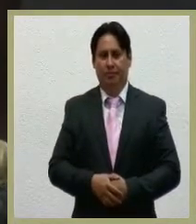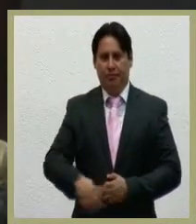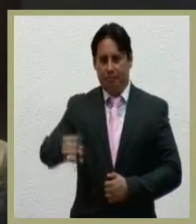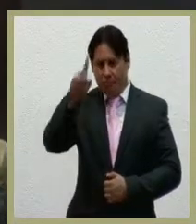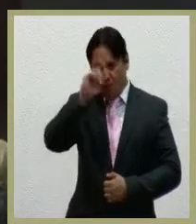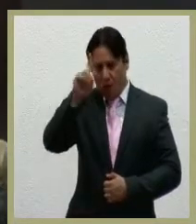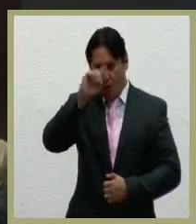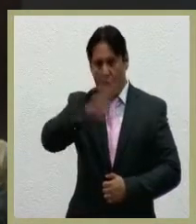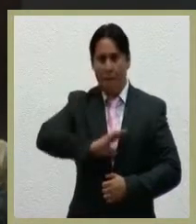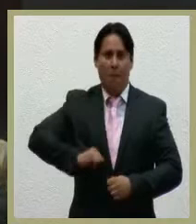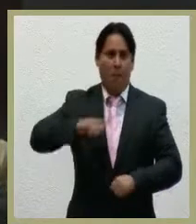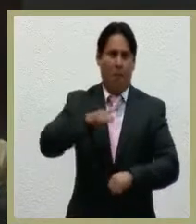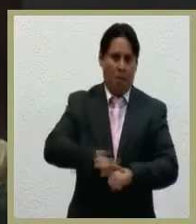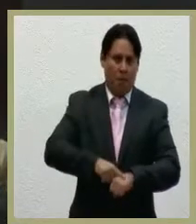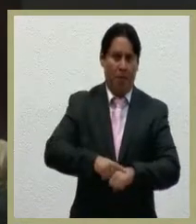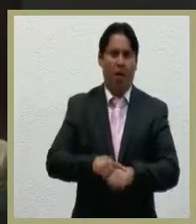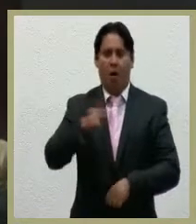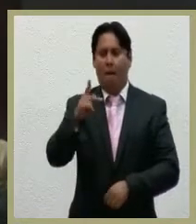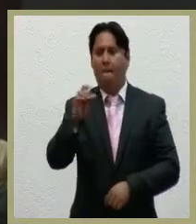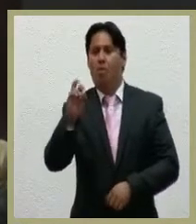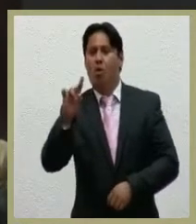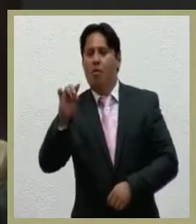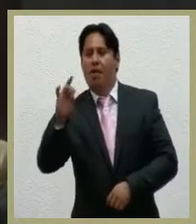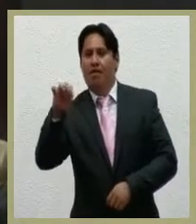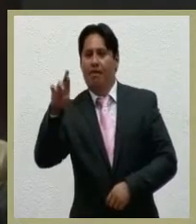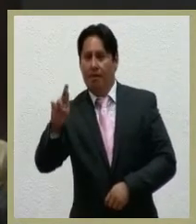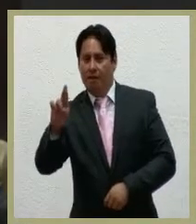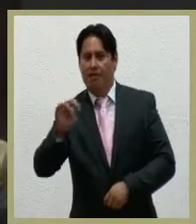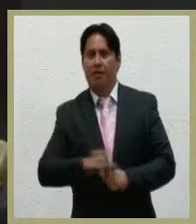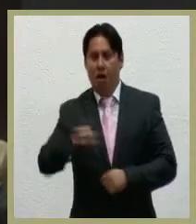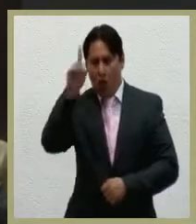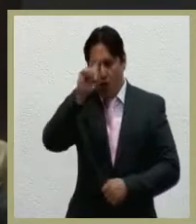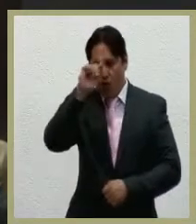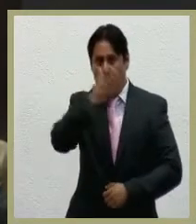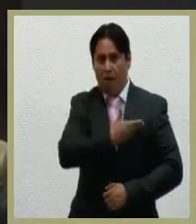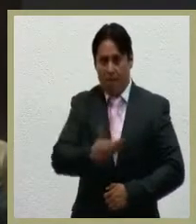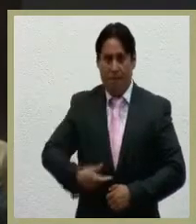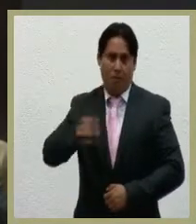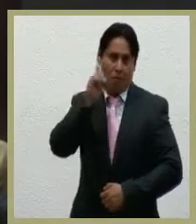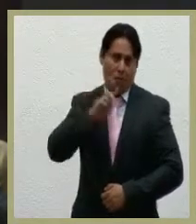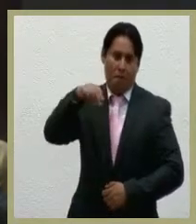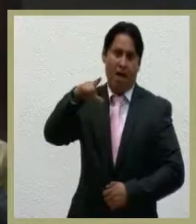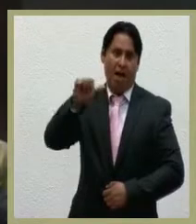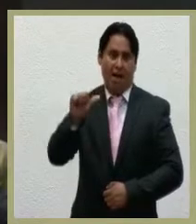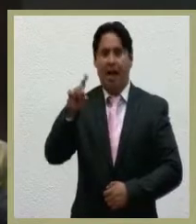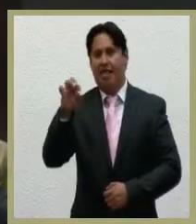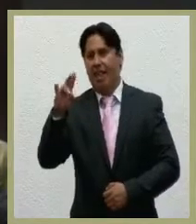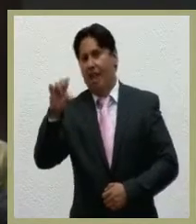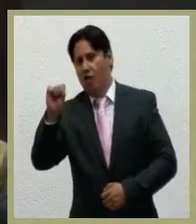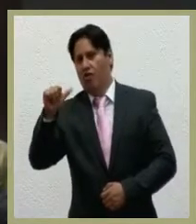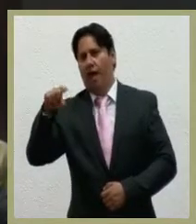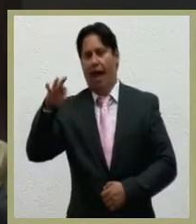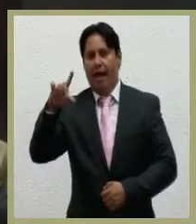Consejo Municipal de El Porvenir, concejal presidenta María de los Ángeles Guillén